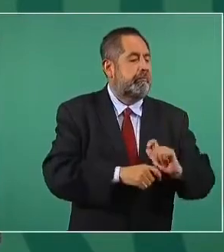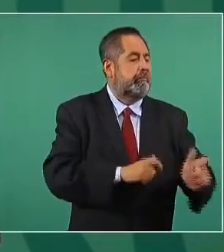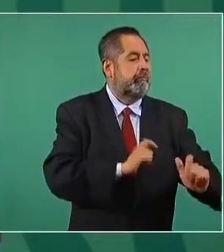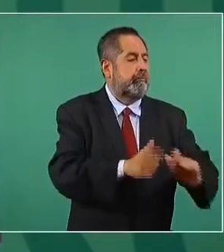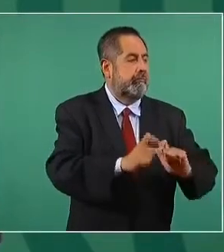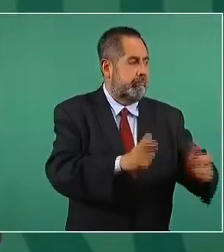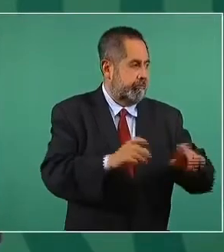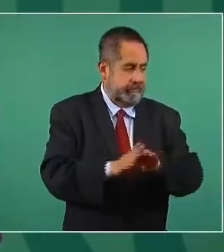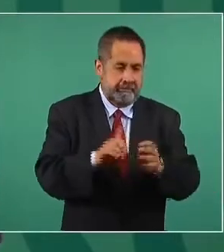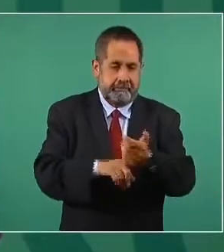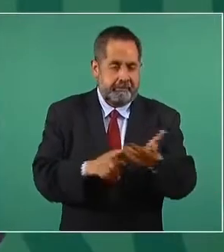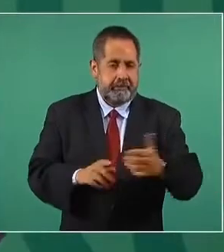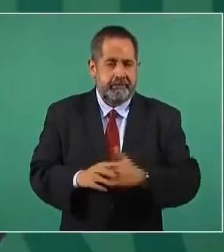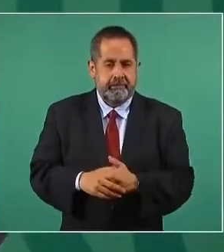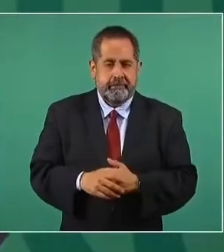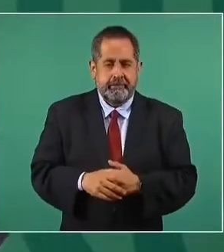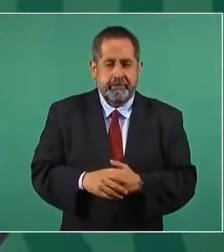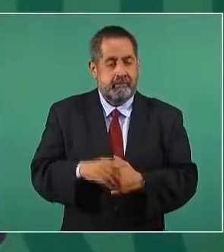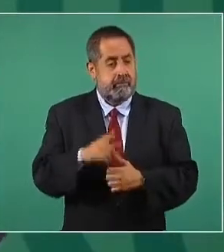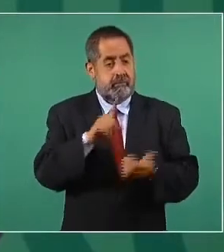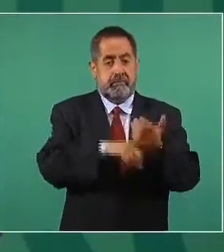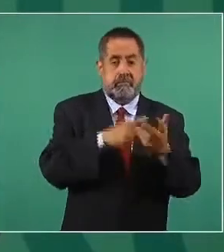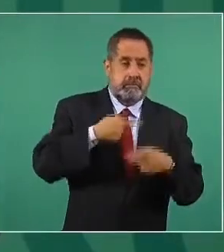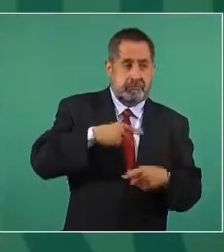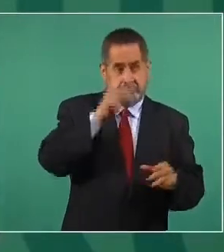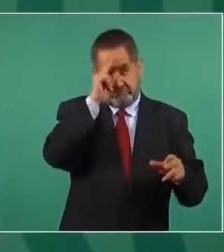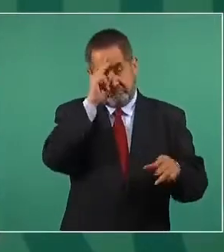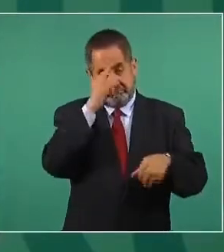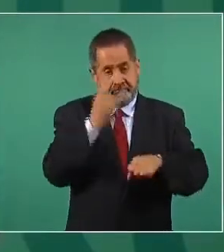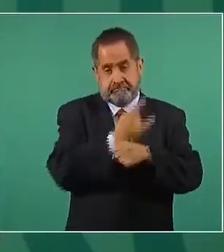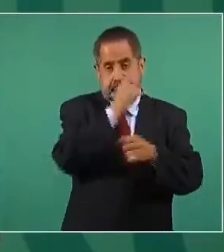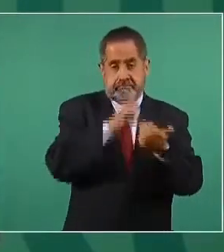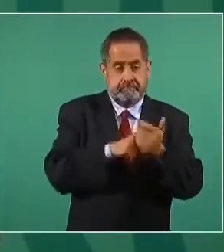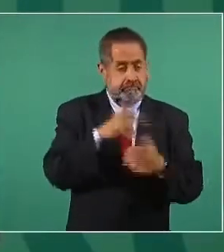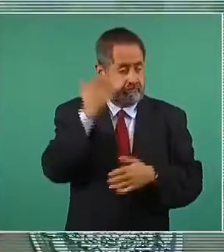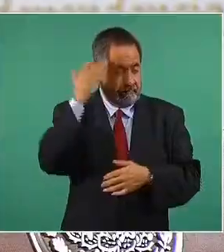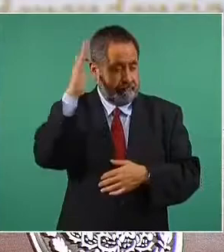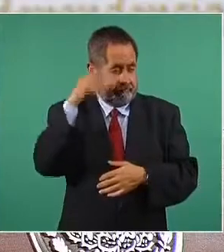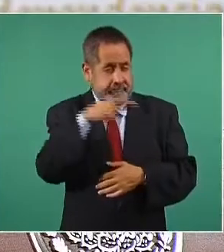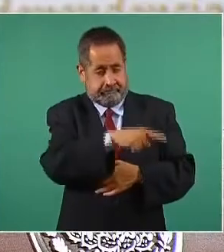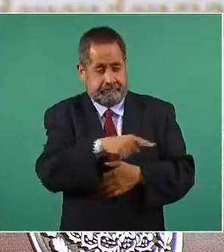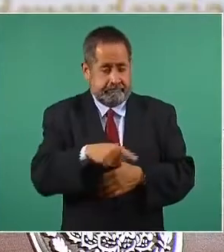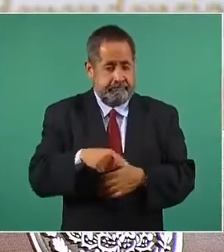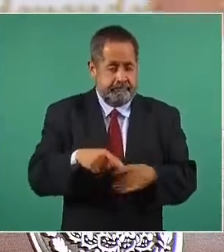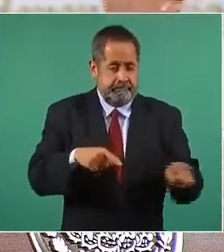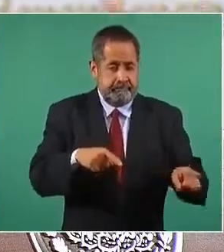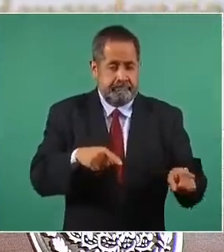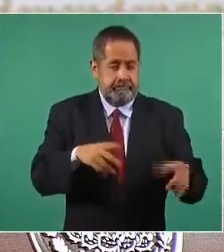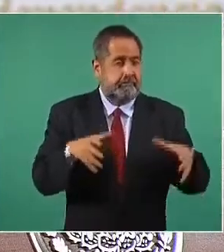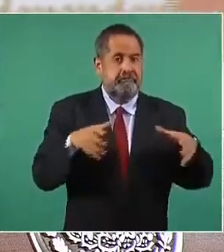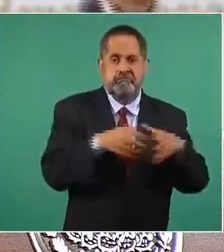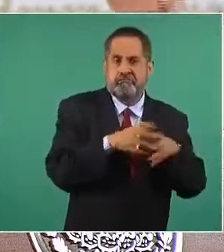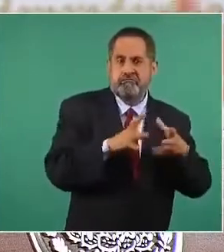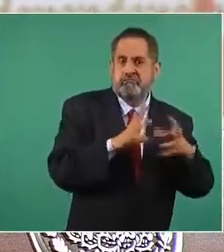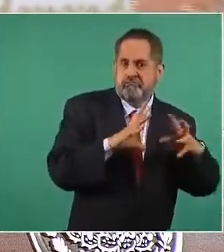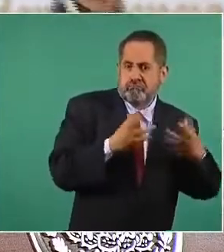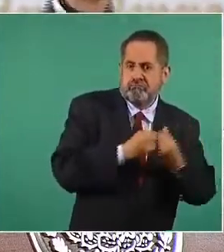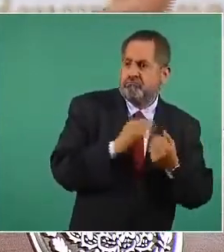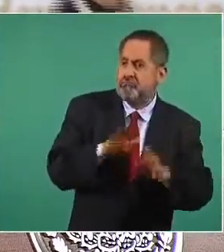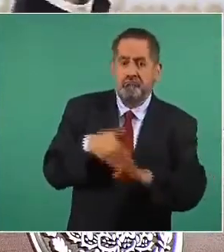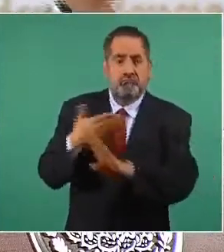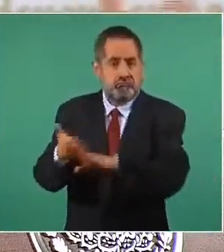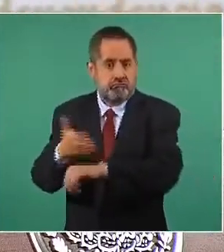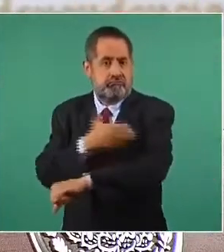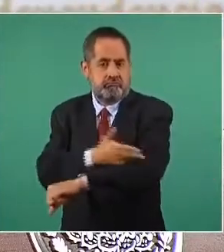alquilada, y los intelectuales orgánicos de entonces, que se aliaron incluso